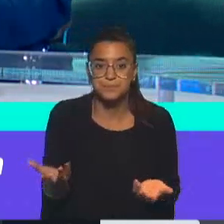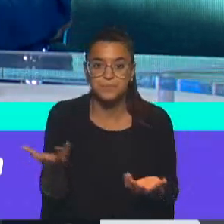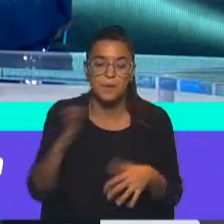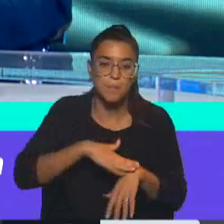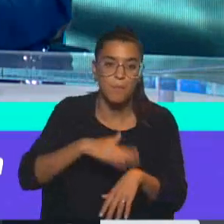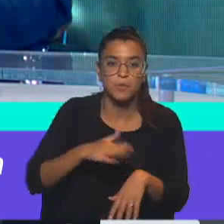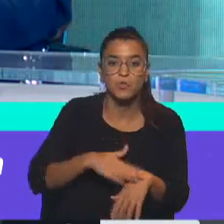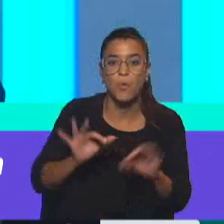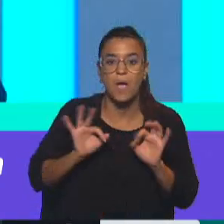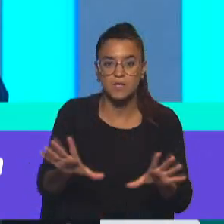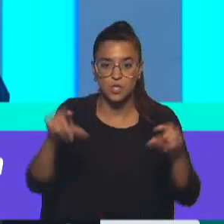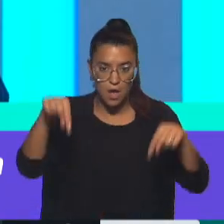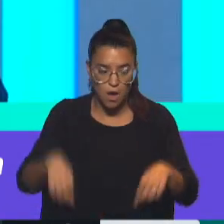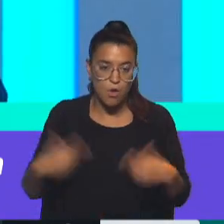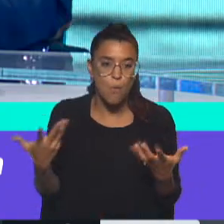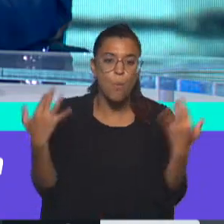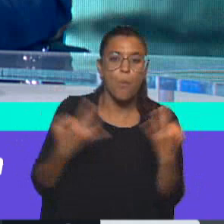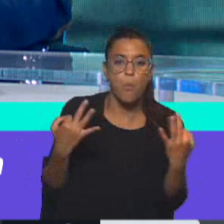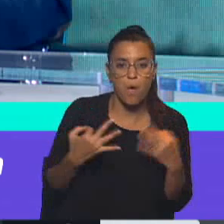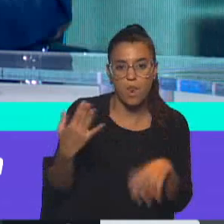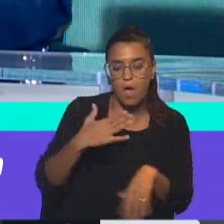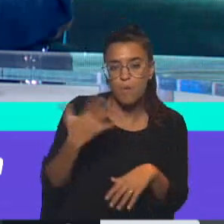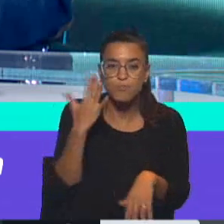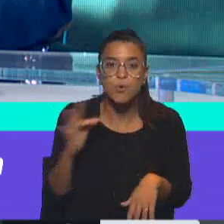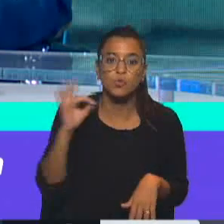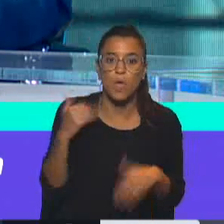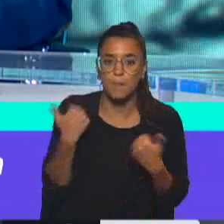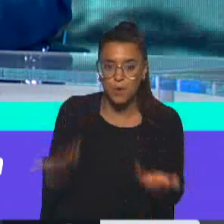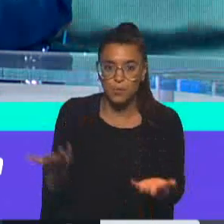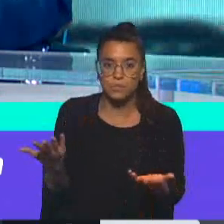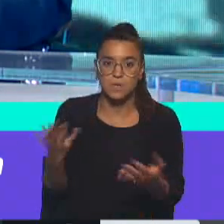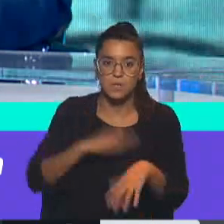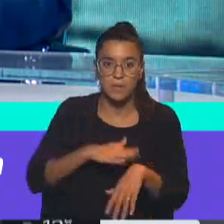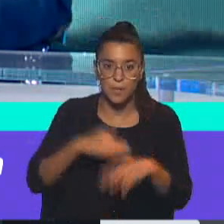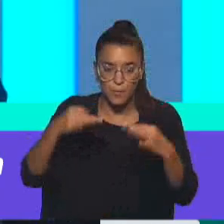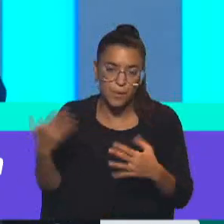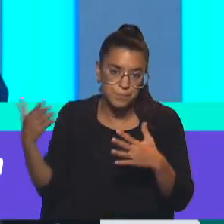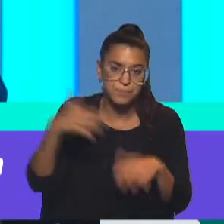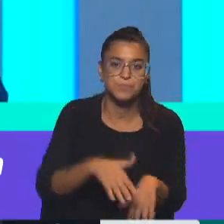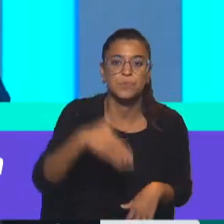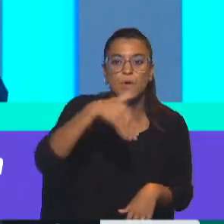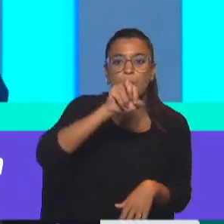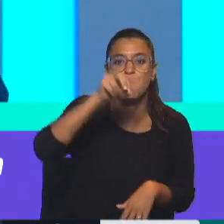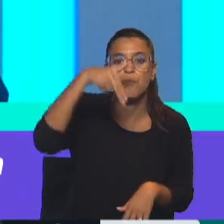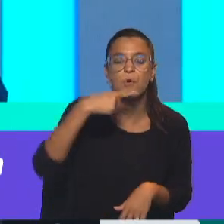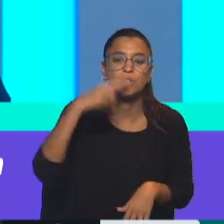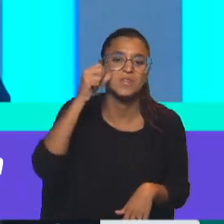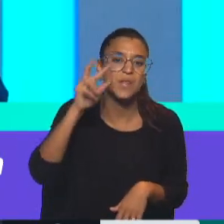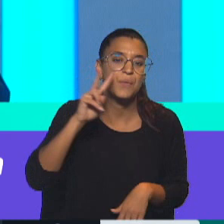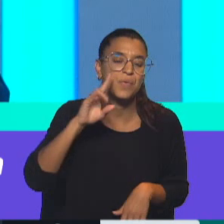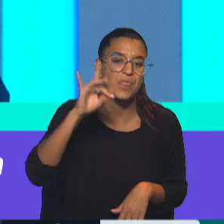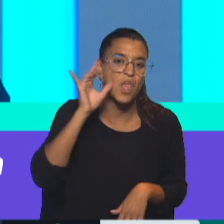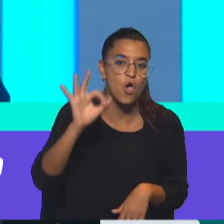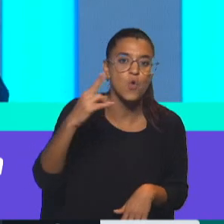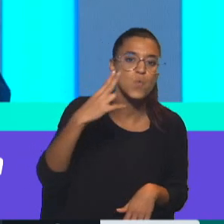tiempo de vacaciones. Así que es una buena alternativa para aprovechar bien el tiempo. Sí, Montevideo 919, Montevideo y